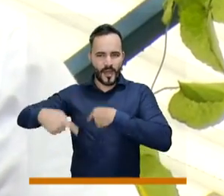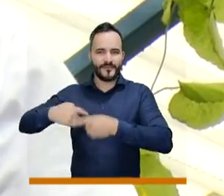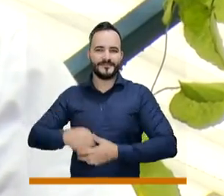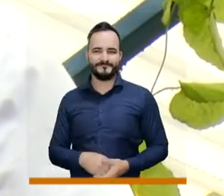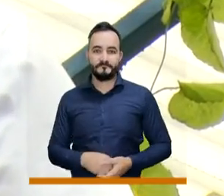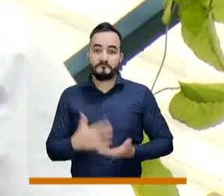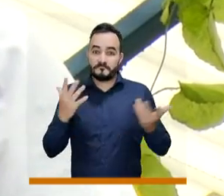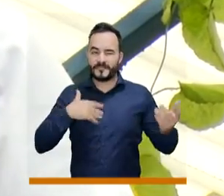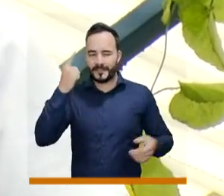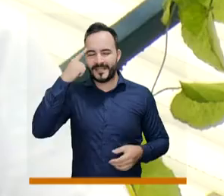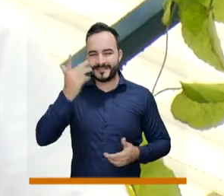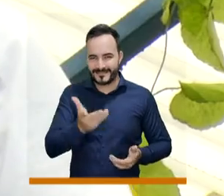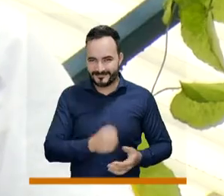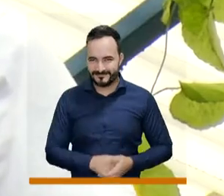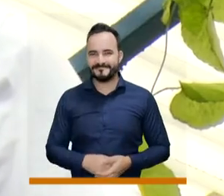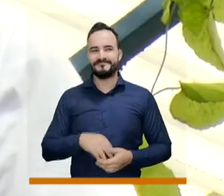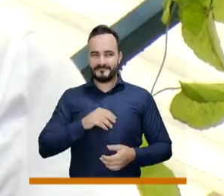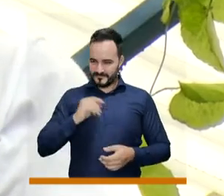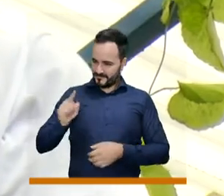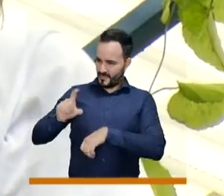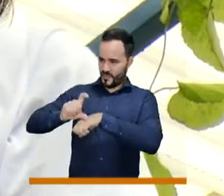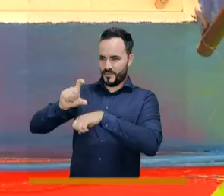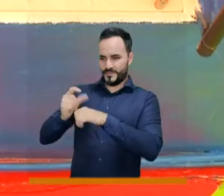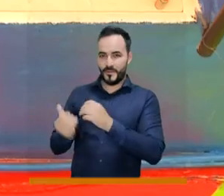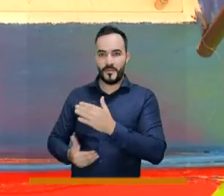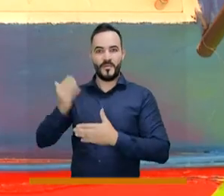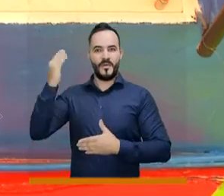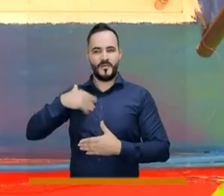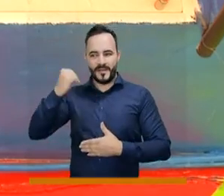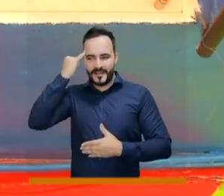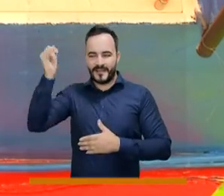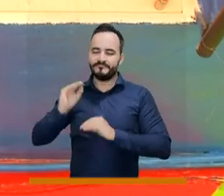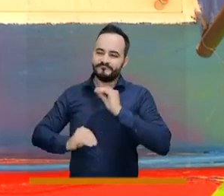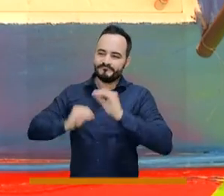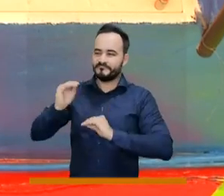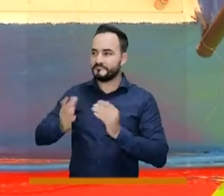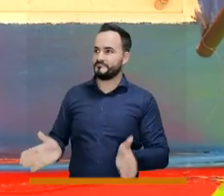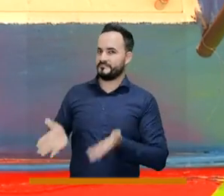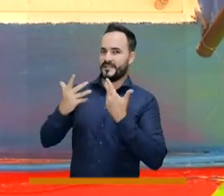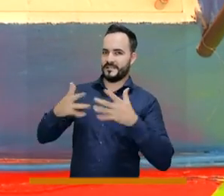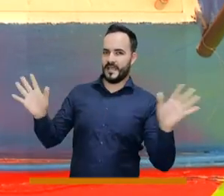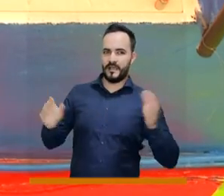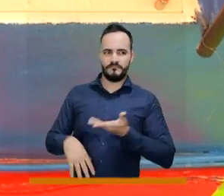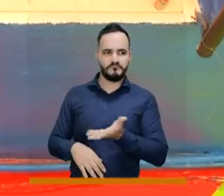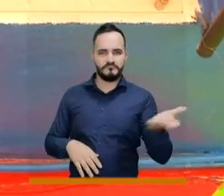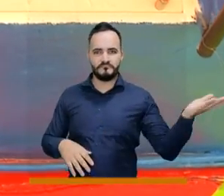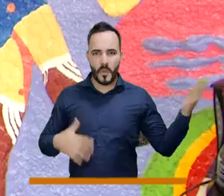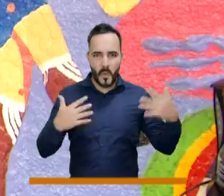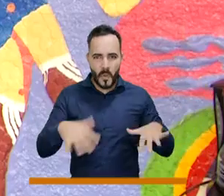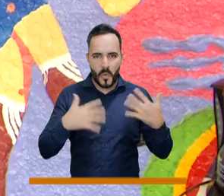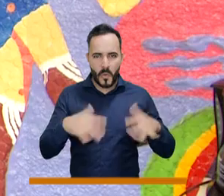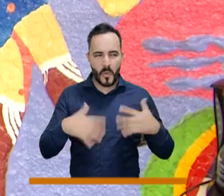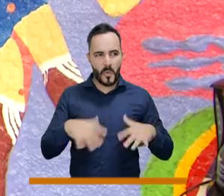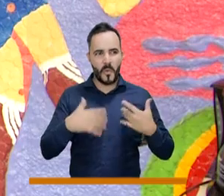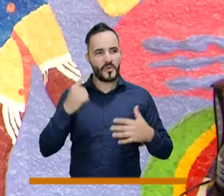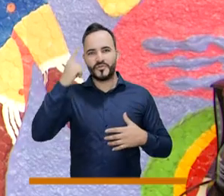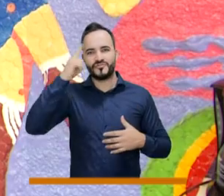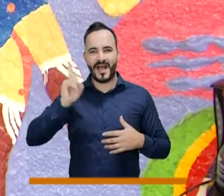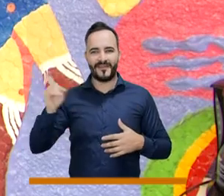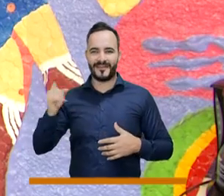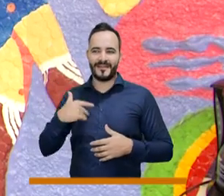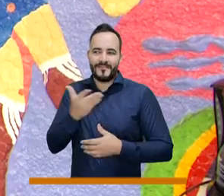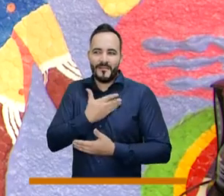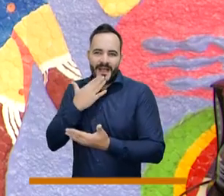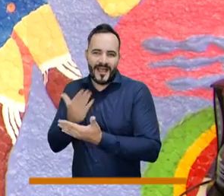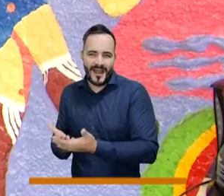barrio Moravia. ¿Y quién lo va a creer que la iniciativa de la corporación, que es algo muy bonito y muchos desconocen, es que la corporación nace